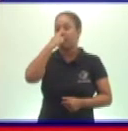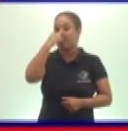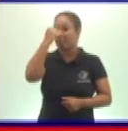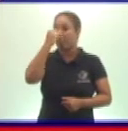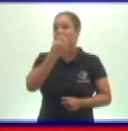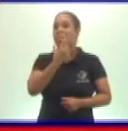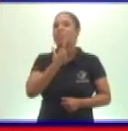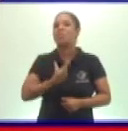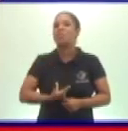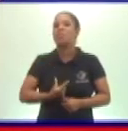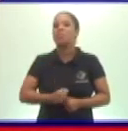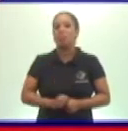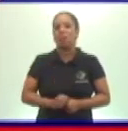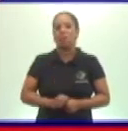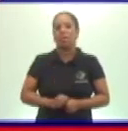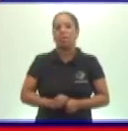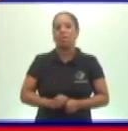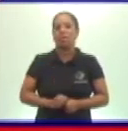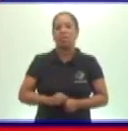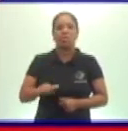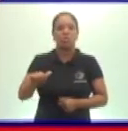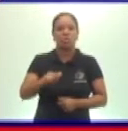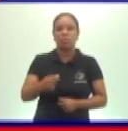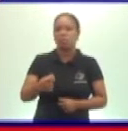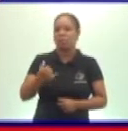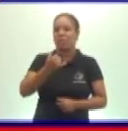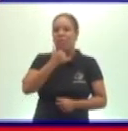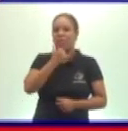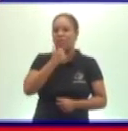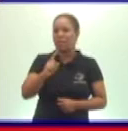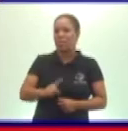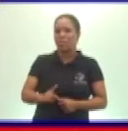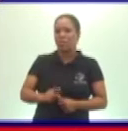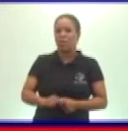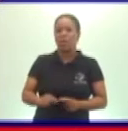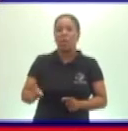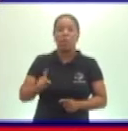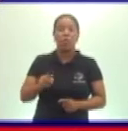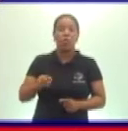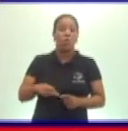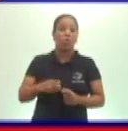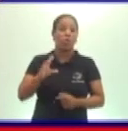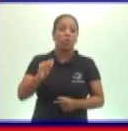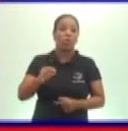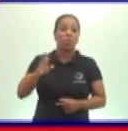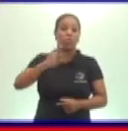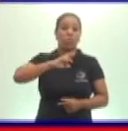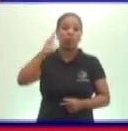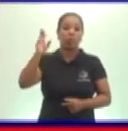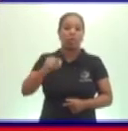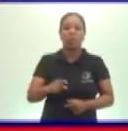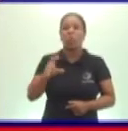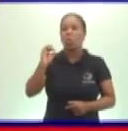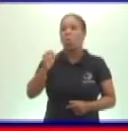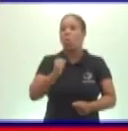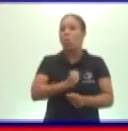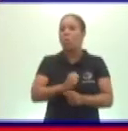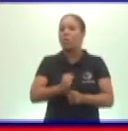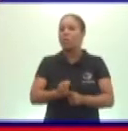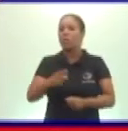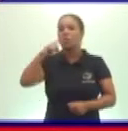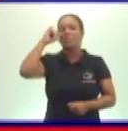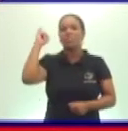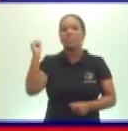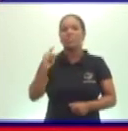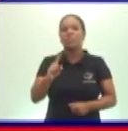pero no se equivocó Carlos Marx y Federico Engels, no porque lo diga un revolucionario o lo diga un profesor, sino